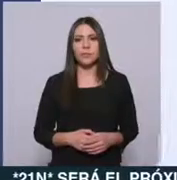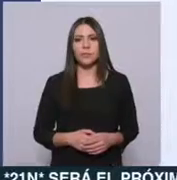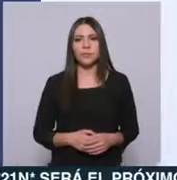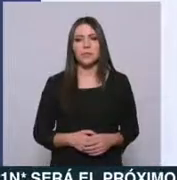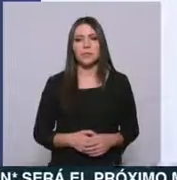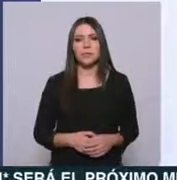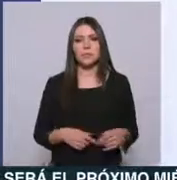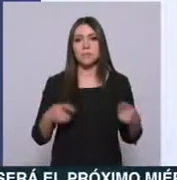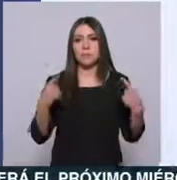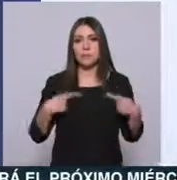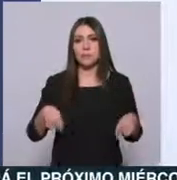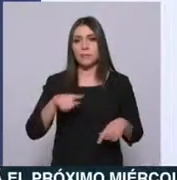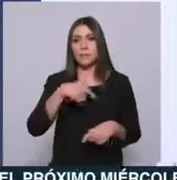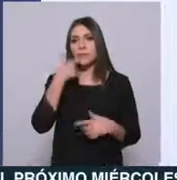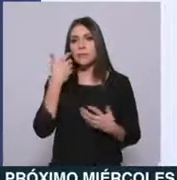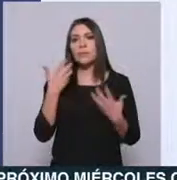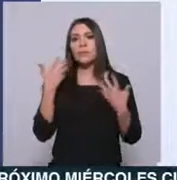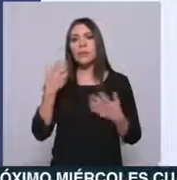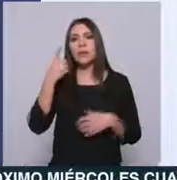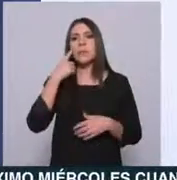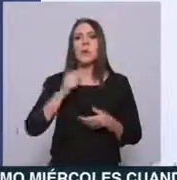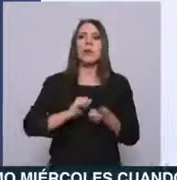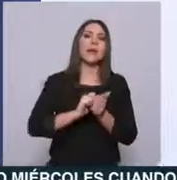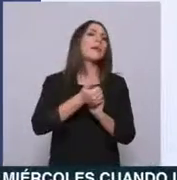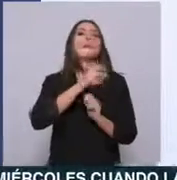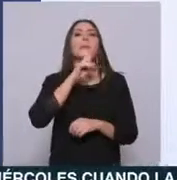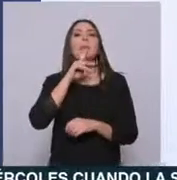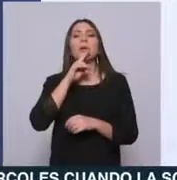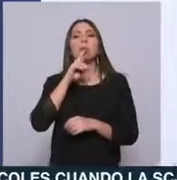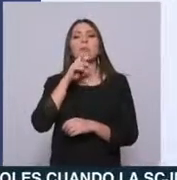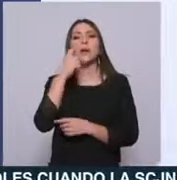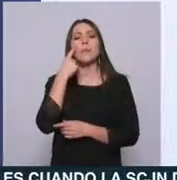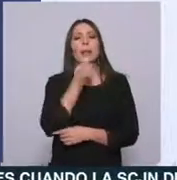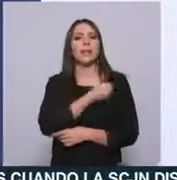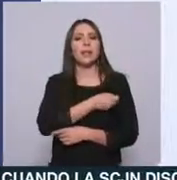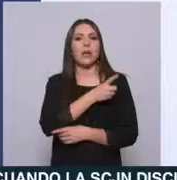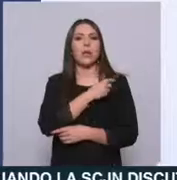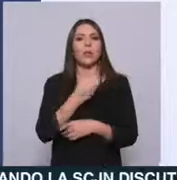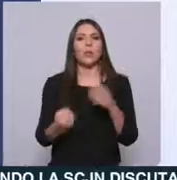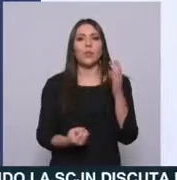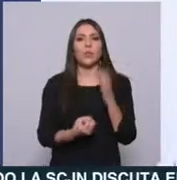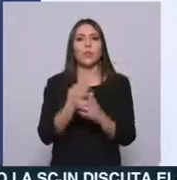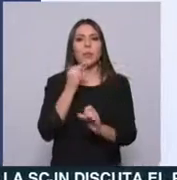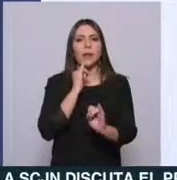Y ciudadanos interesados en mejorar el sector salud del país lanzaron la plataforma